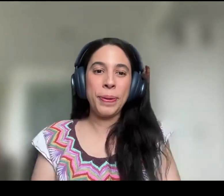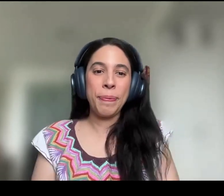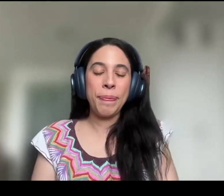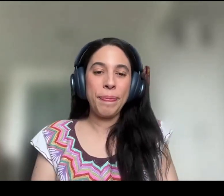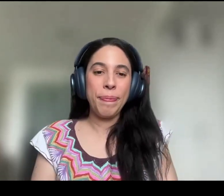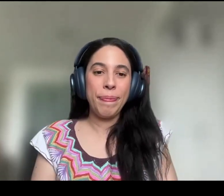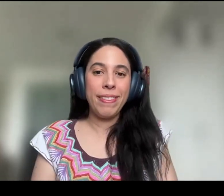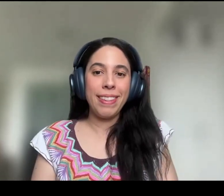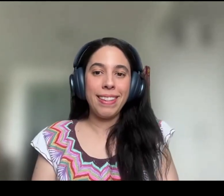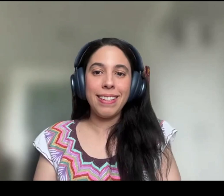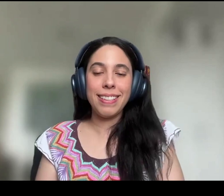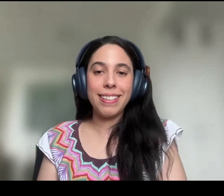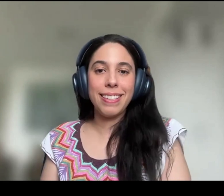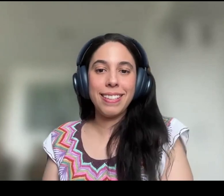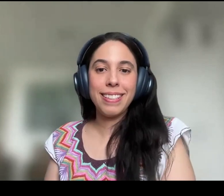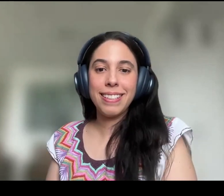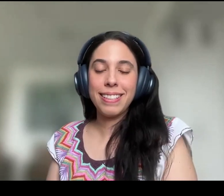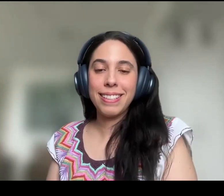Mauro.